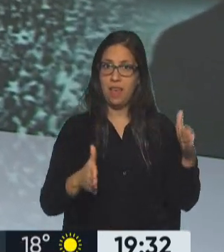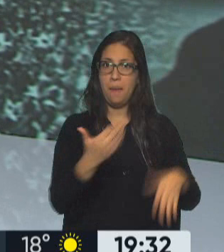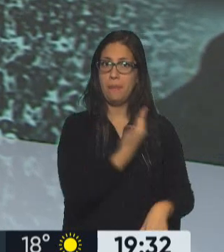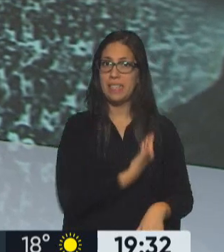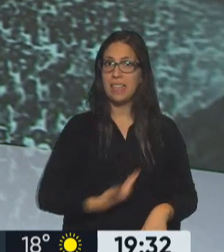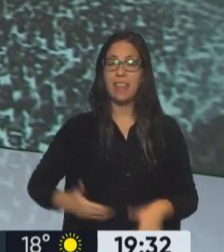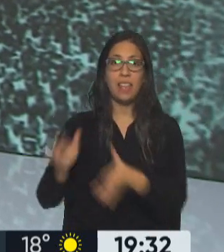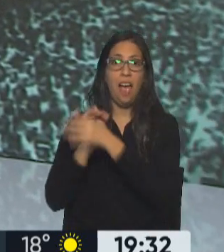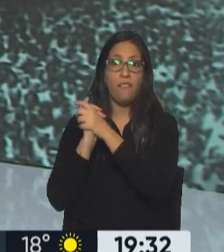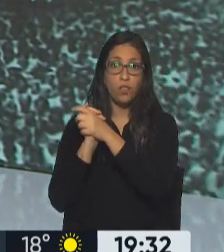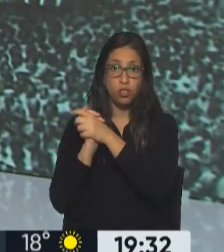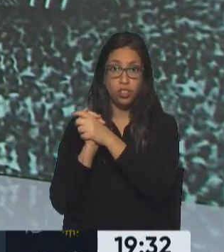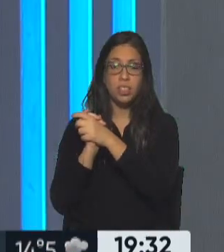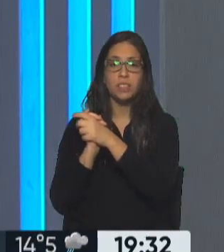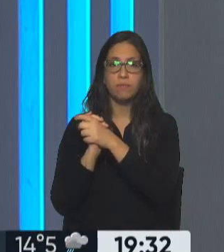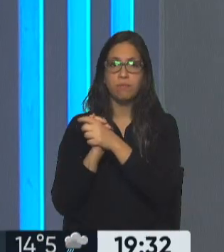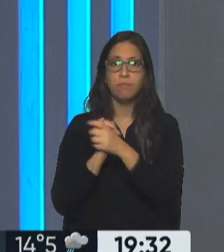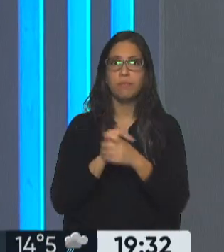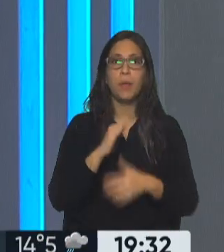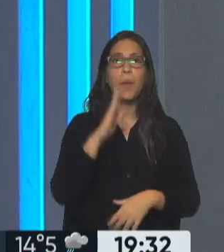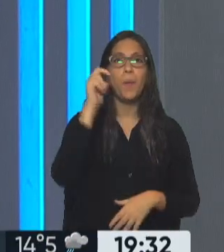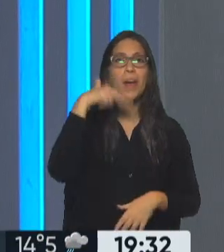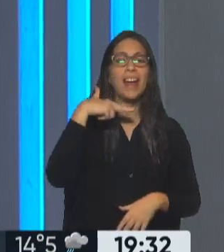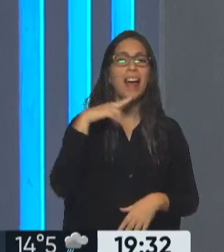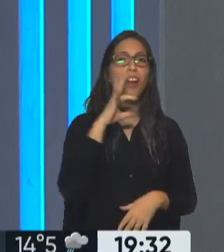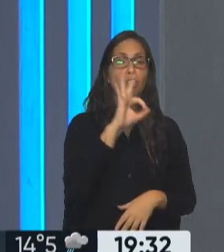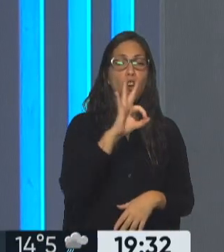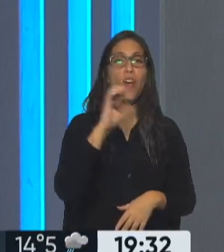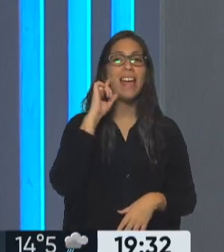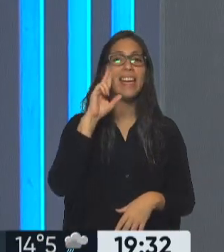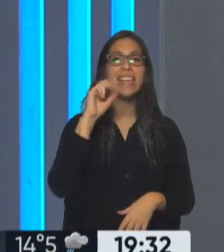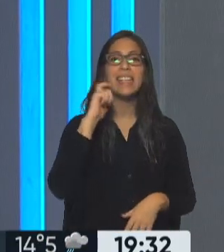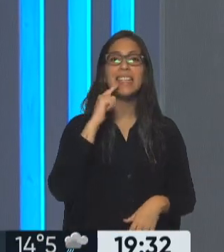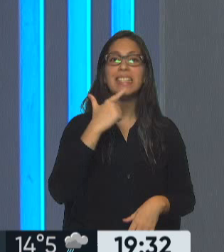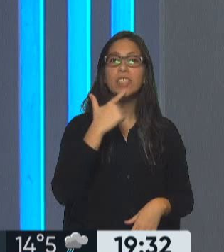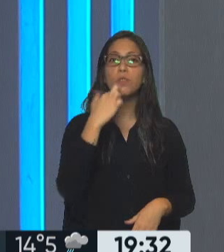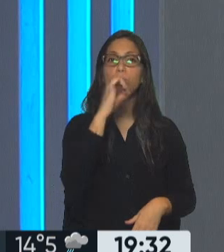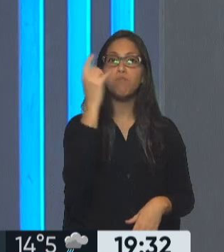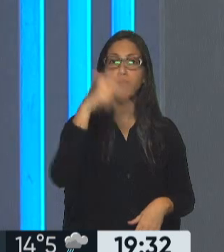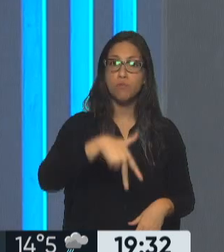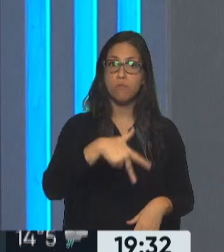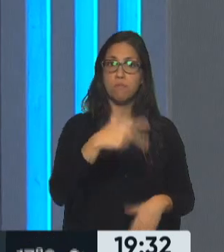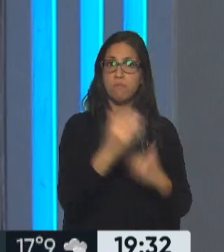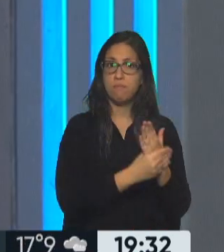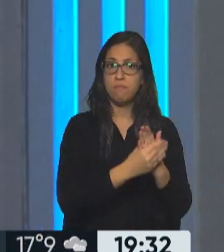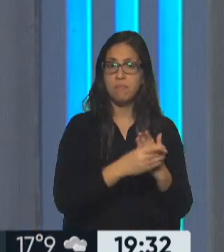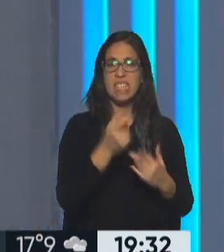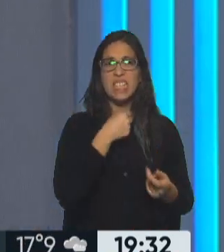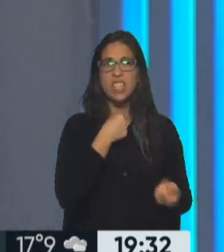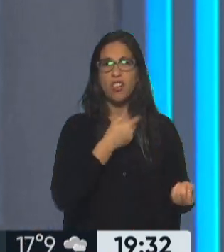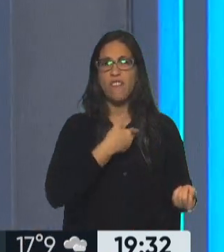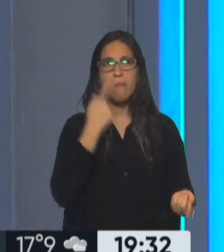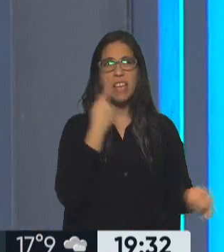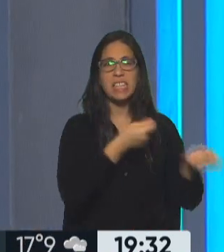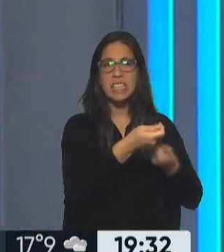presidente Alfonsín tuvo a Bernardo Grispun, un hombre que en el devenir intentó con el Fondo Monetario, quiso